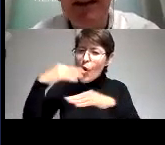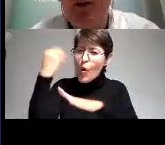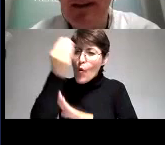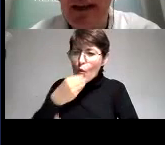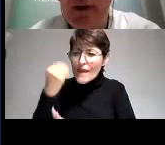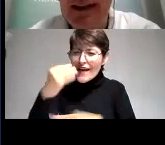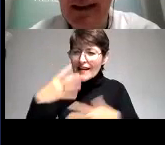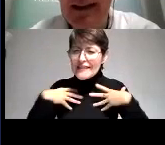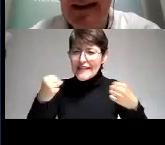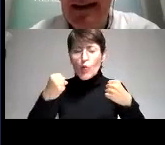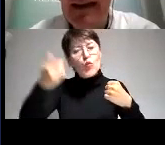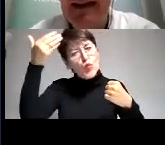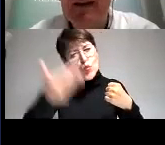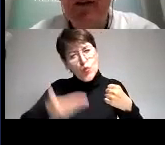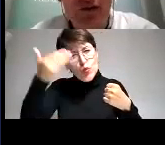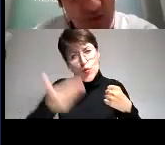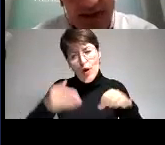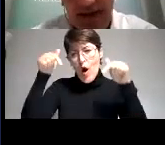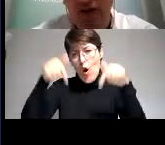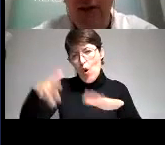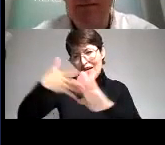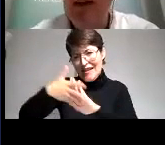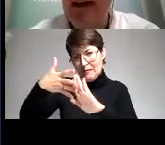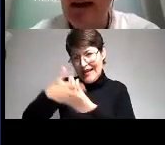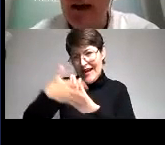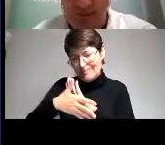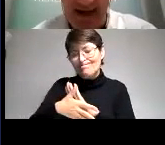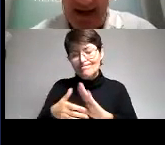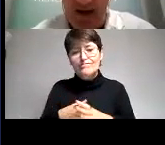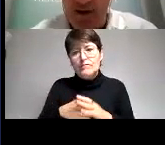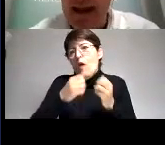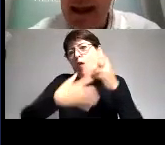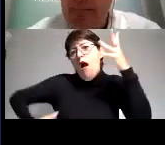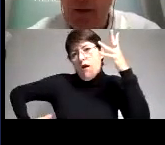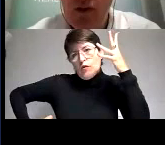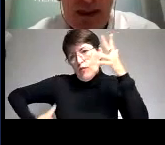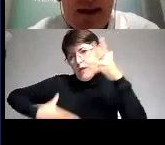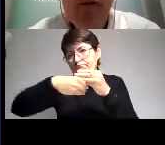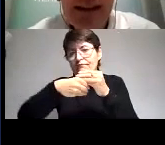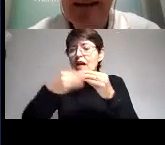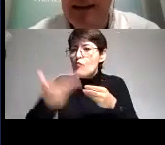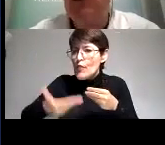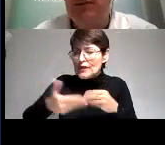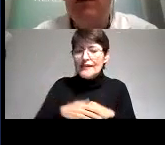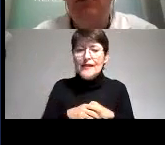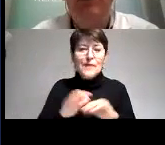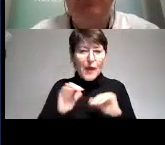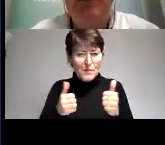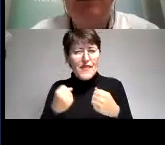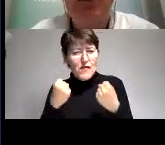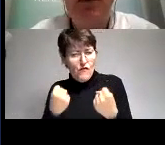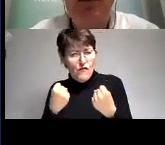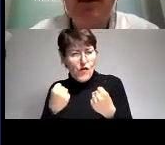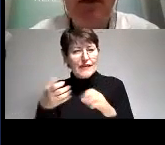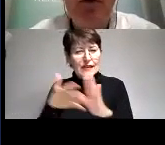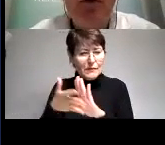que deberíamos tener en cuenta y son seguramente los que vamos a enumerar hoy. Vamos a comenzar fuertecillo,